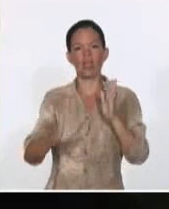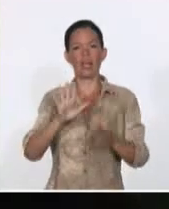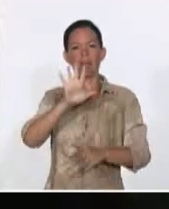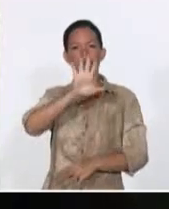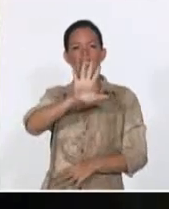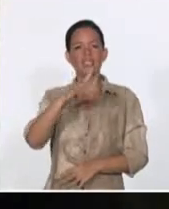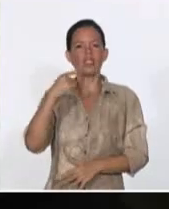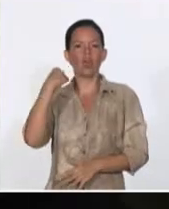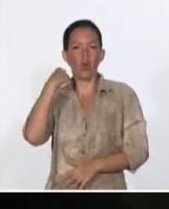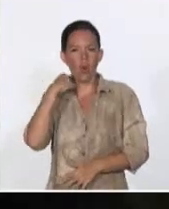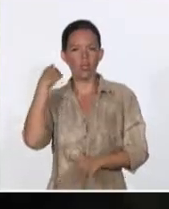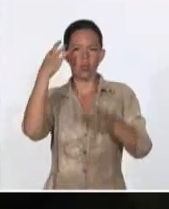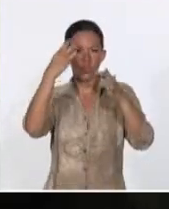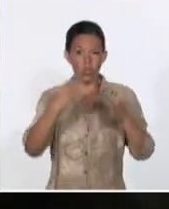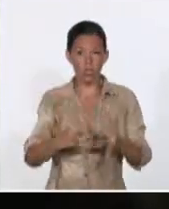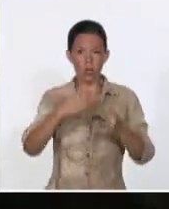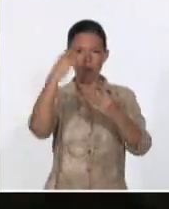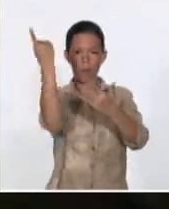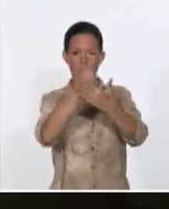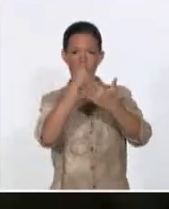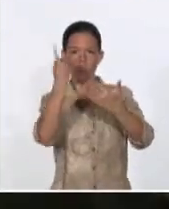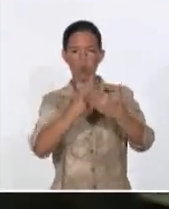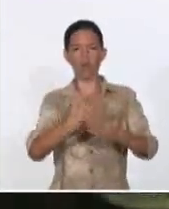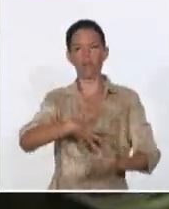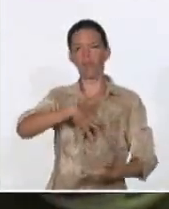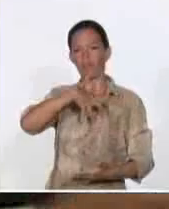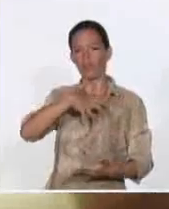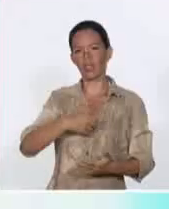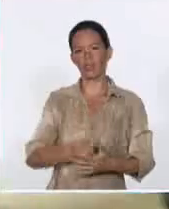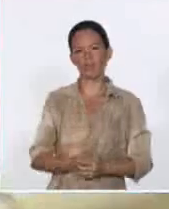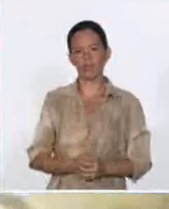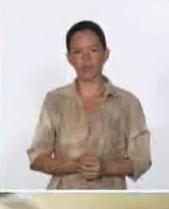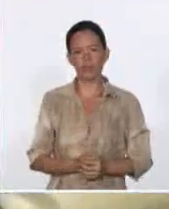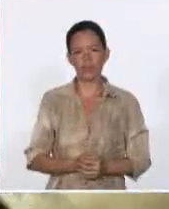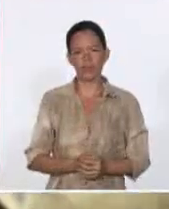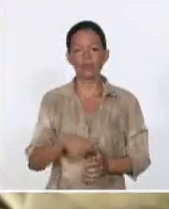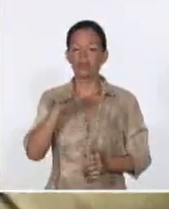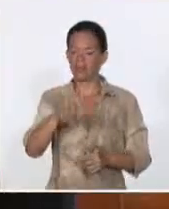retrato. Una amistad que ha perdurado por encima de la muerte.